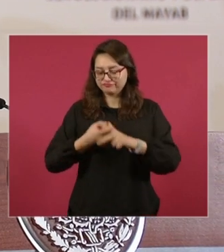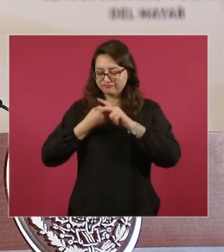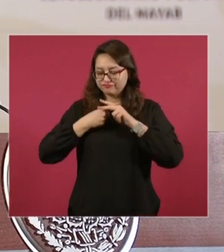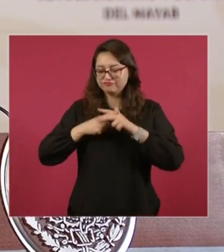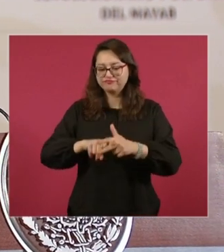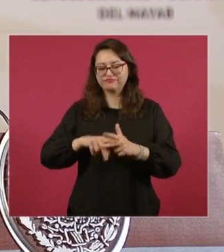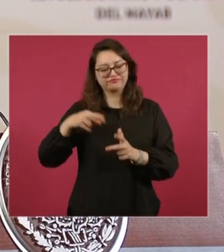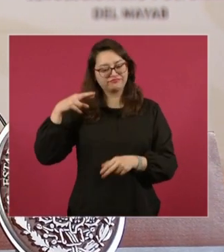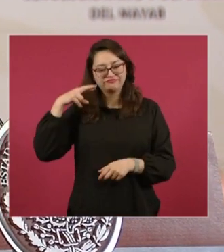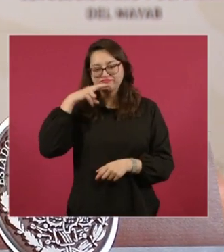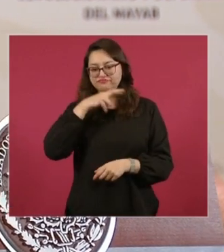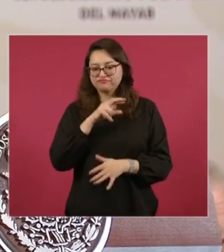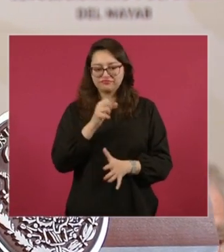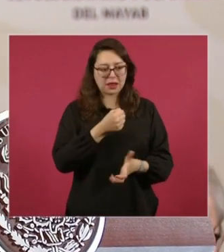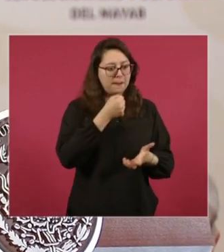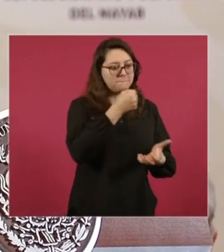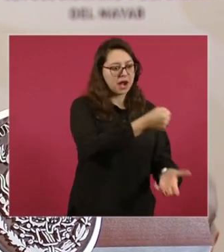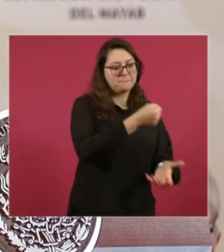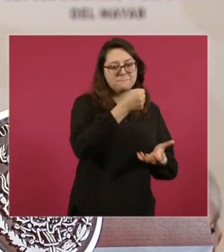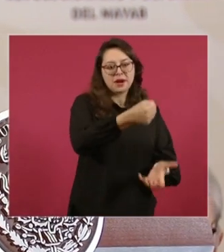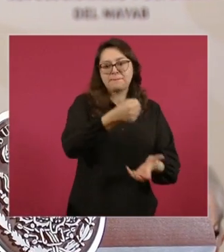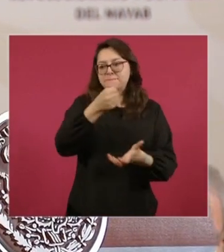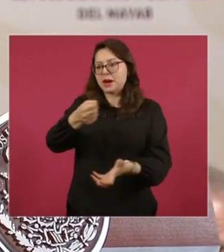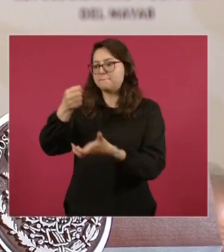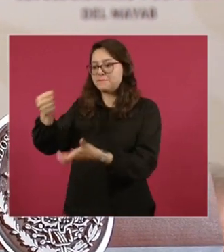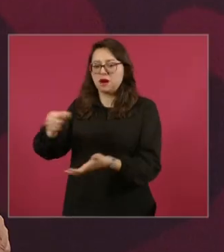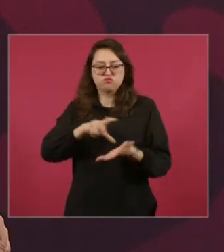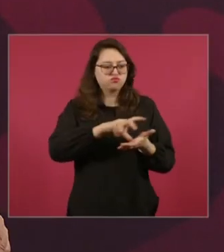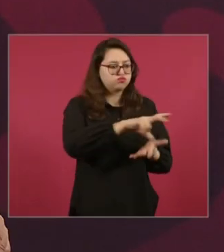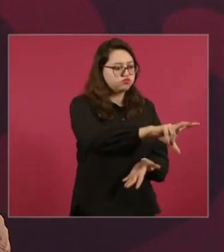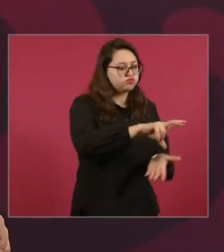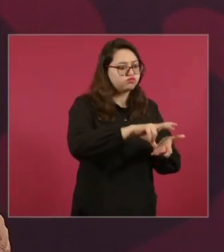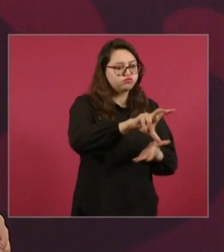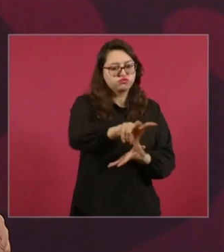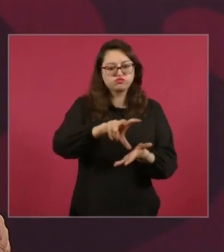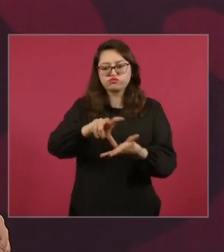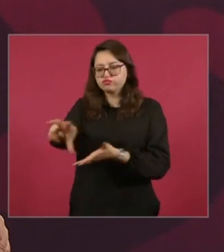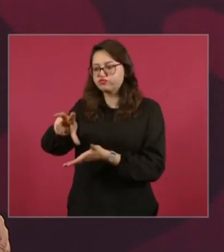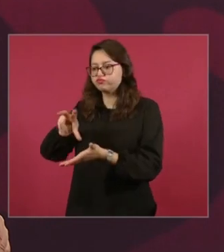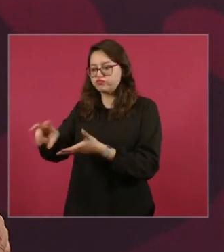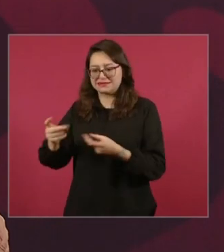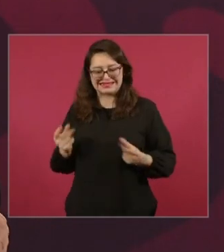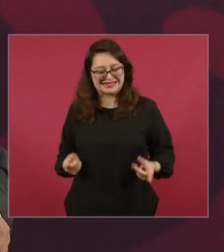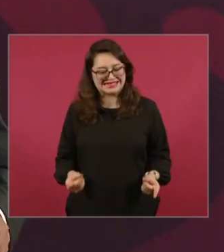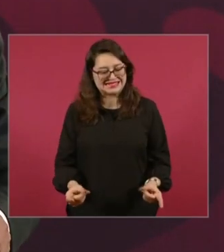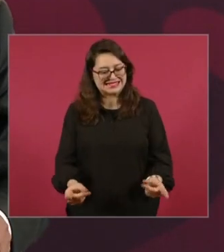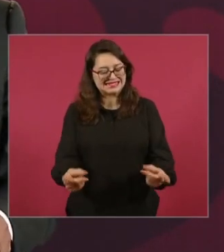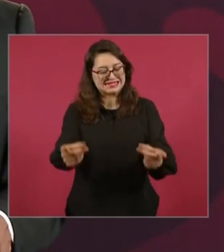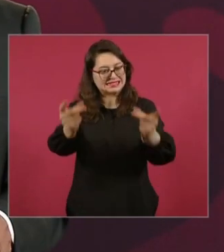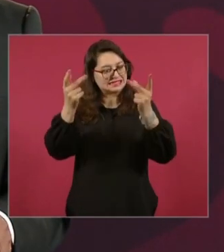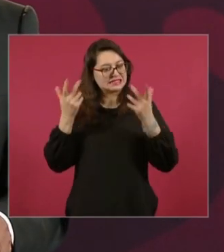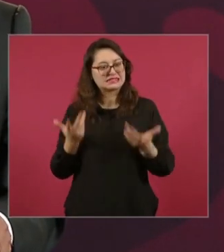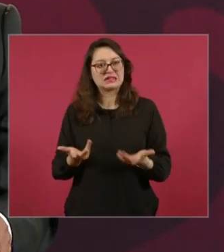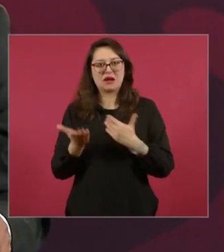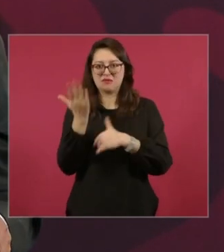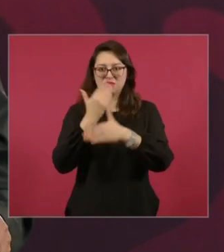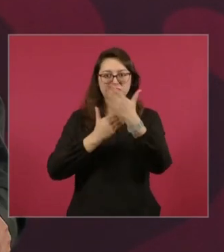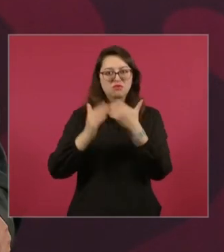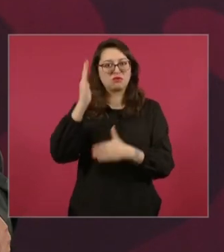para rehabilitar plantas, porque el propósito era que se convirtieran en chatarra.